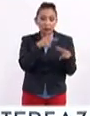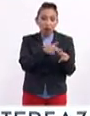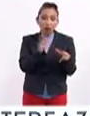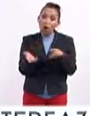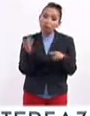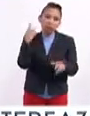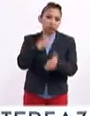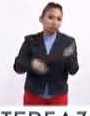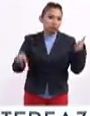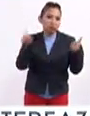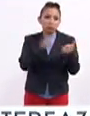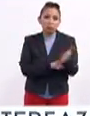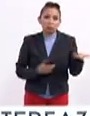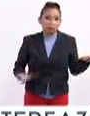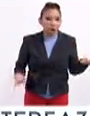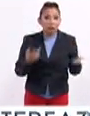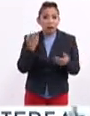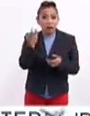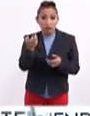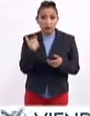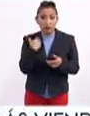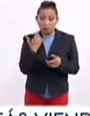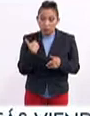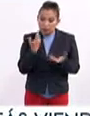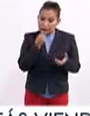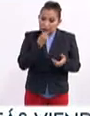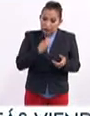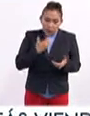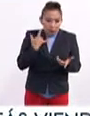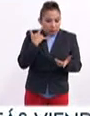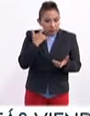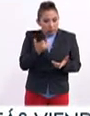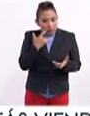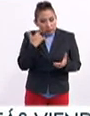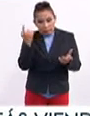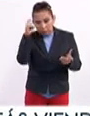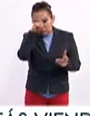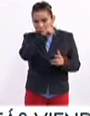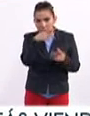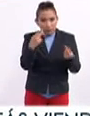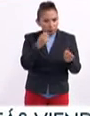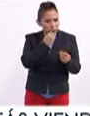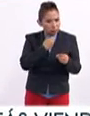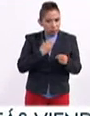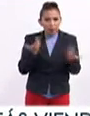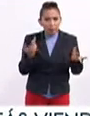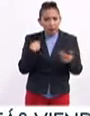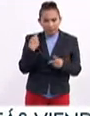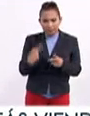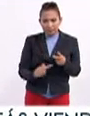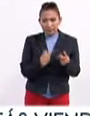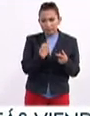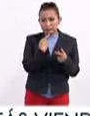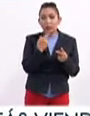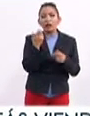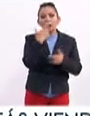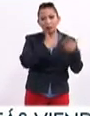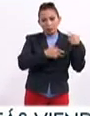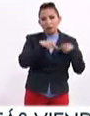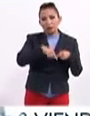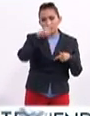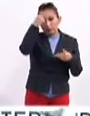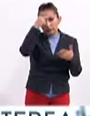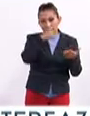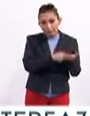o vas para atrás. Entonces tienes esa presión. Claro. Exactamente. Pero respondiendo a tu pregunta de volver, claro que sí, yo pienso